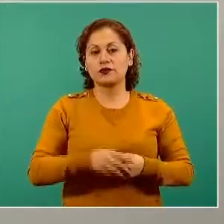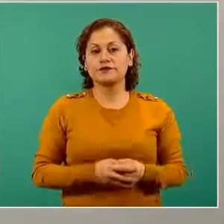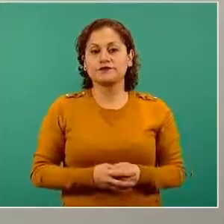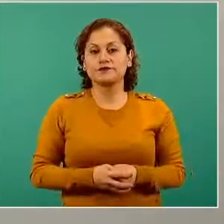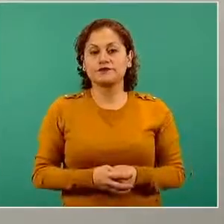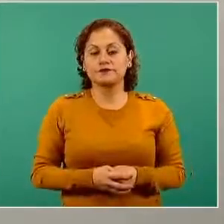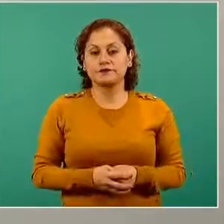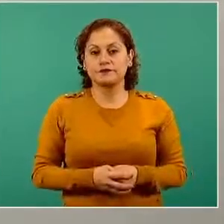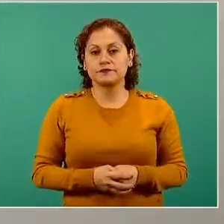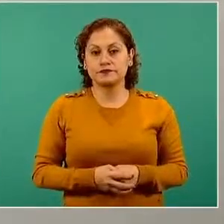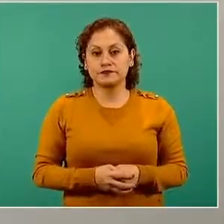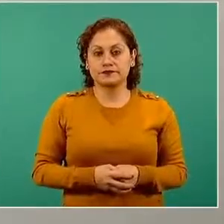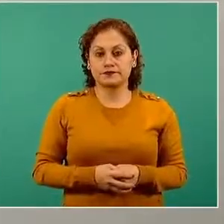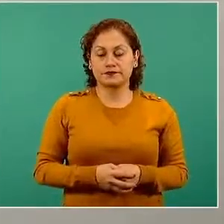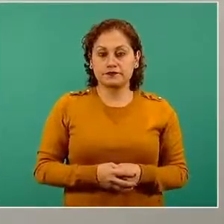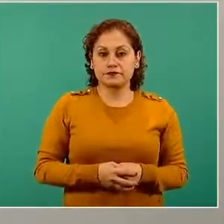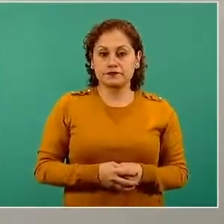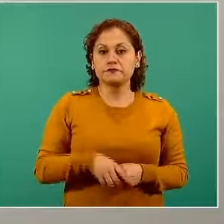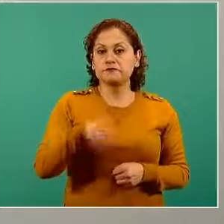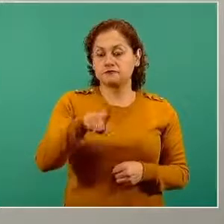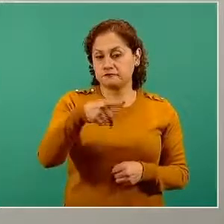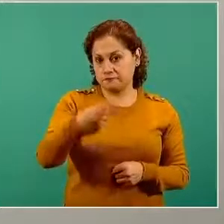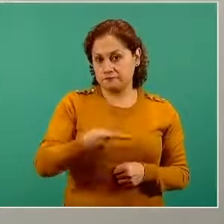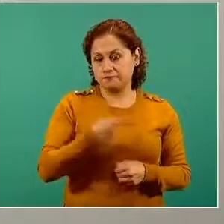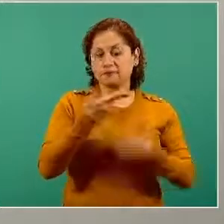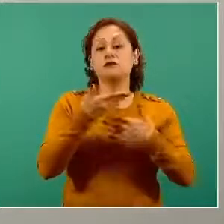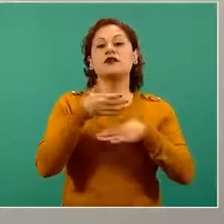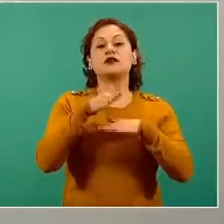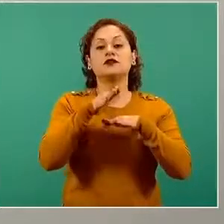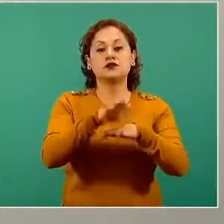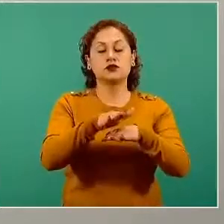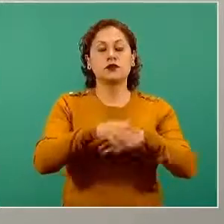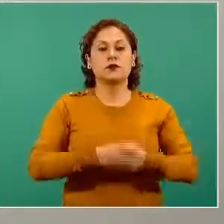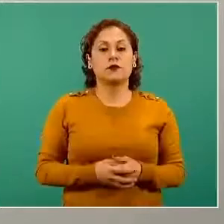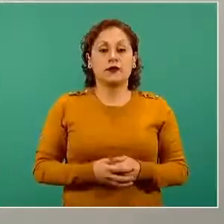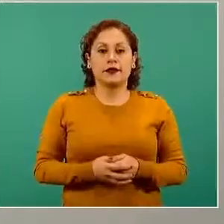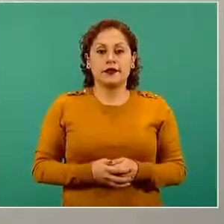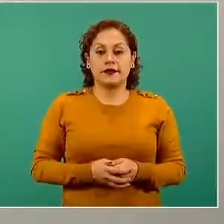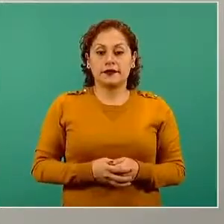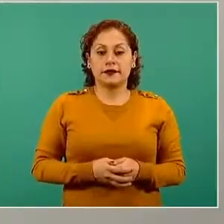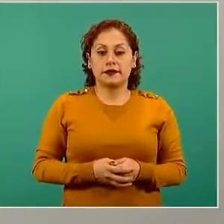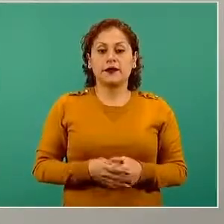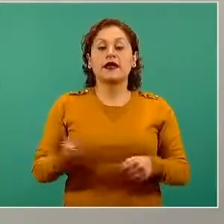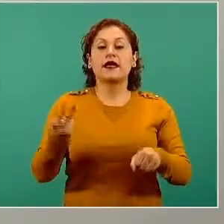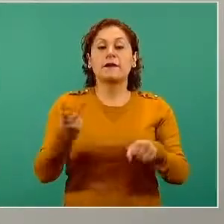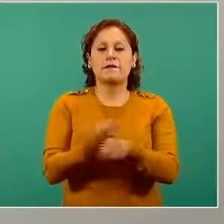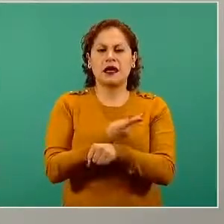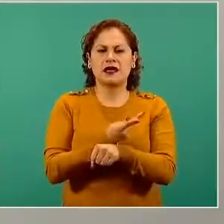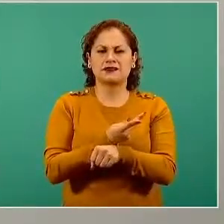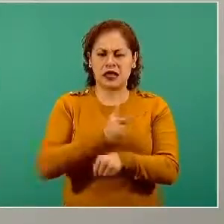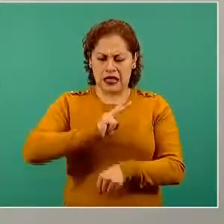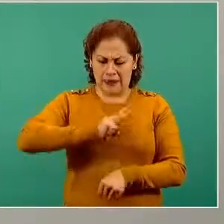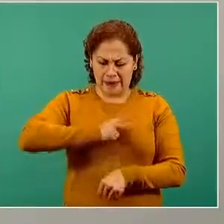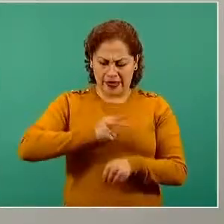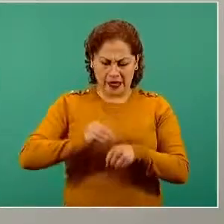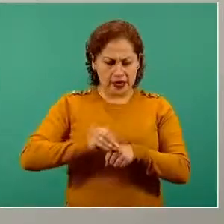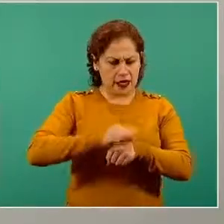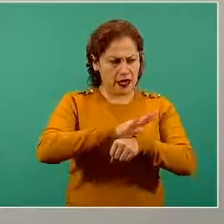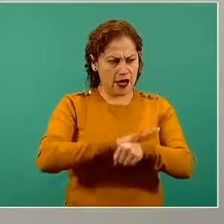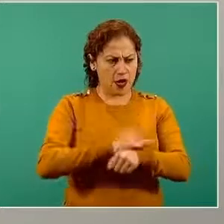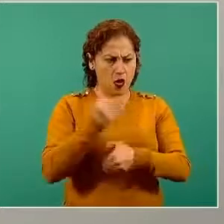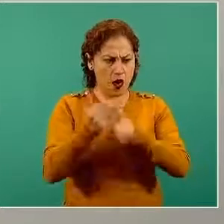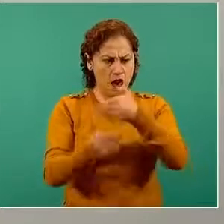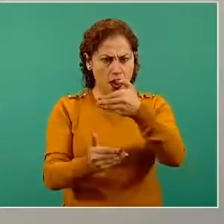que tiene que ver básicamente con la dinámica con la cual se comporta la epidemia de COVID-19.